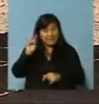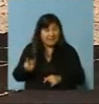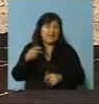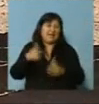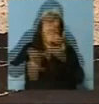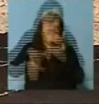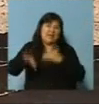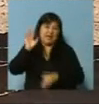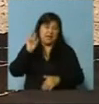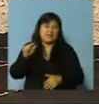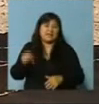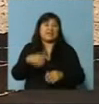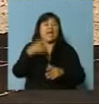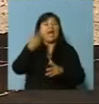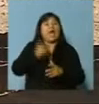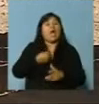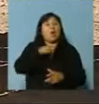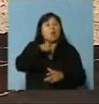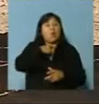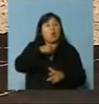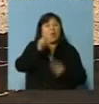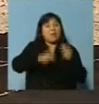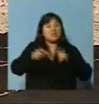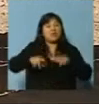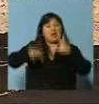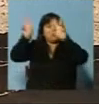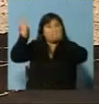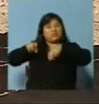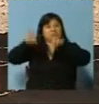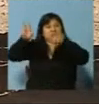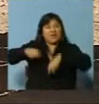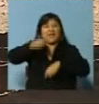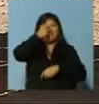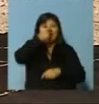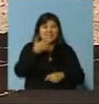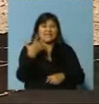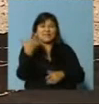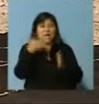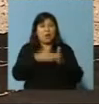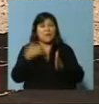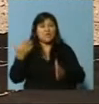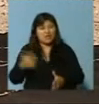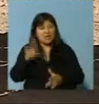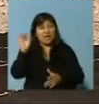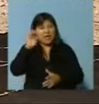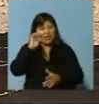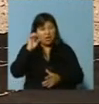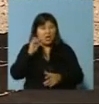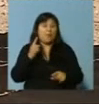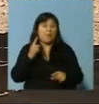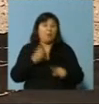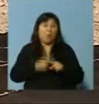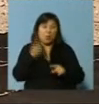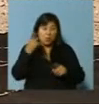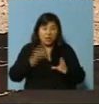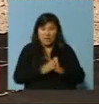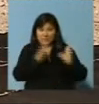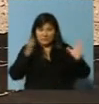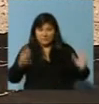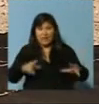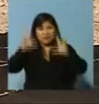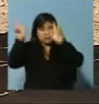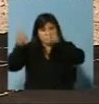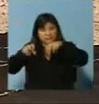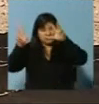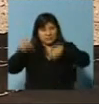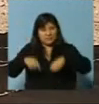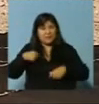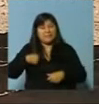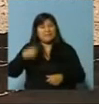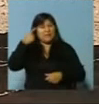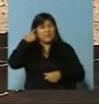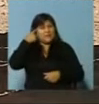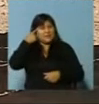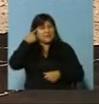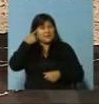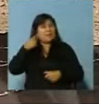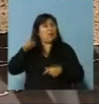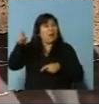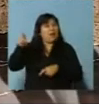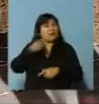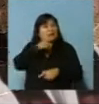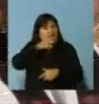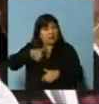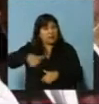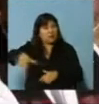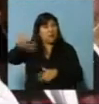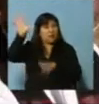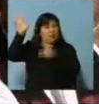millones de dólares por año. Y cuando nos sentamos con mi equipo a definir, bueno, ¿qué hacemos con esta nueva renta que tiene,